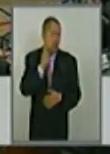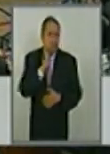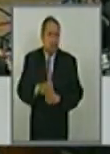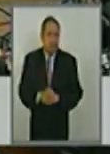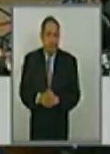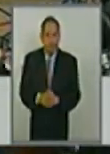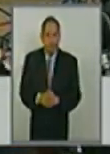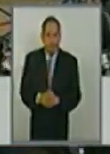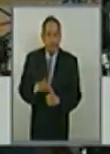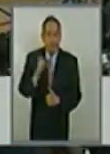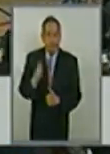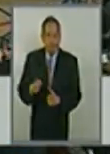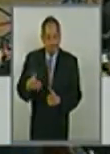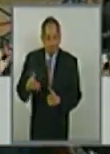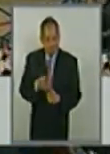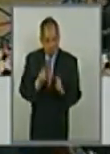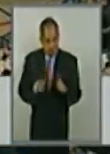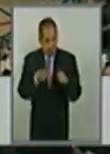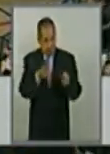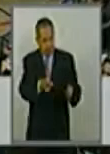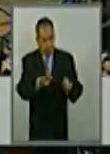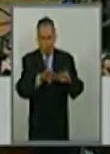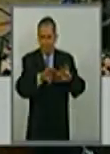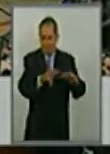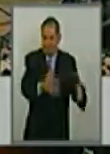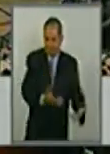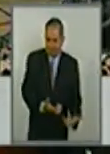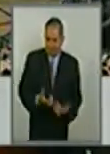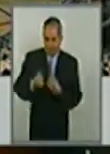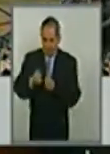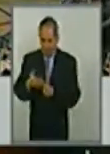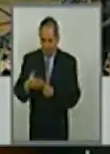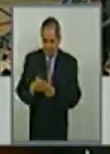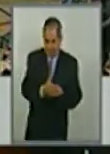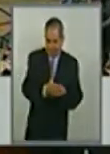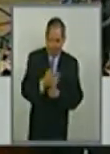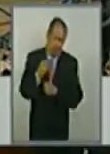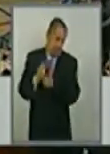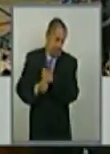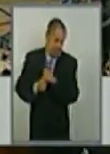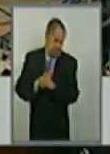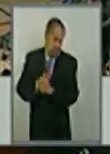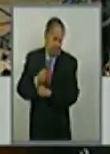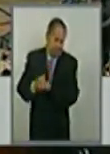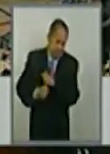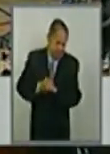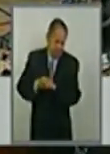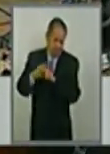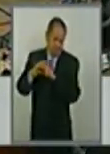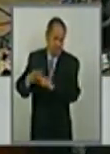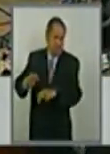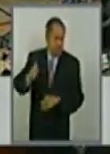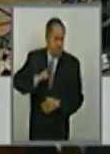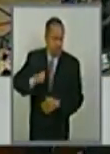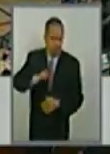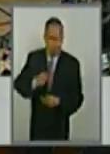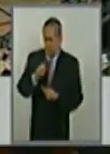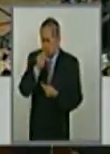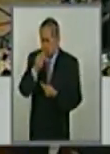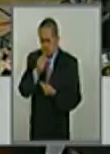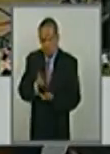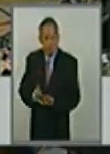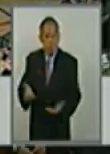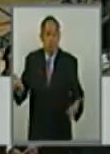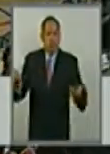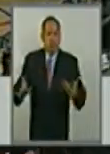la pesca es una actividad milenaria que ha alimentado a la humanidad y nos ha dado una fuente de